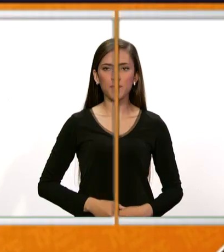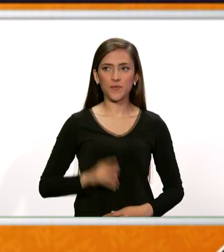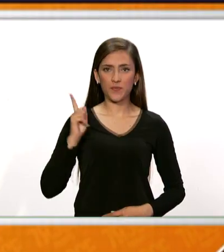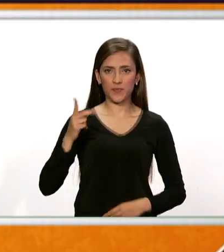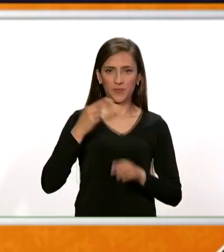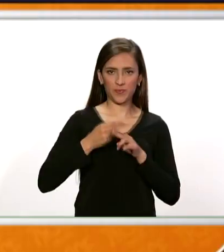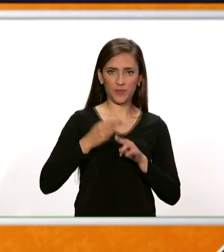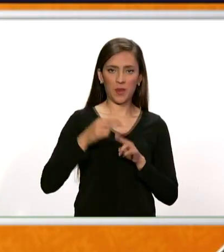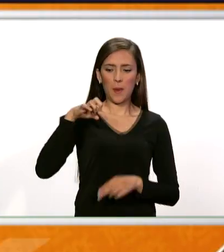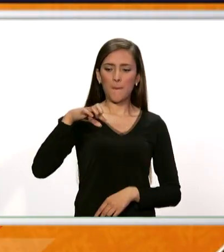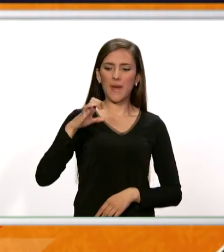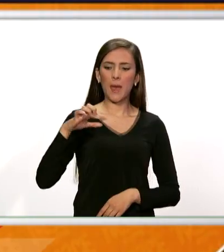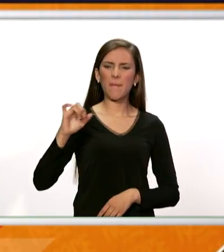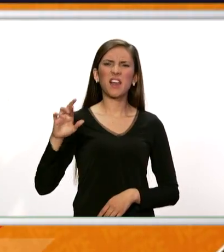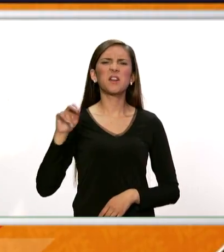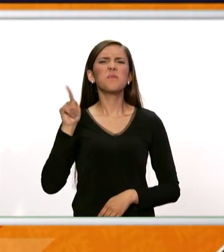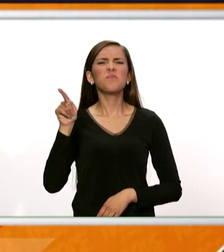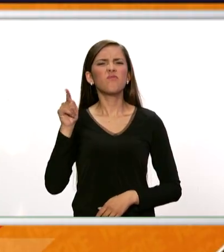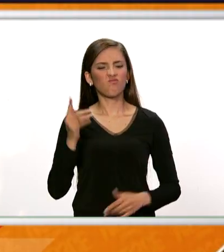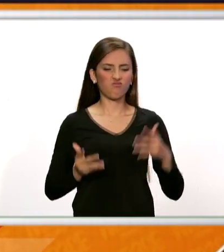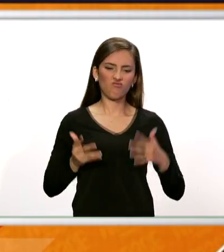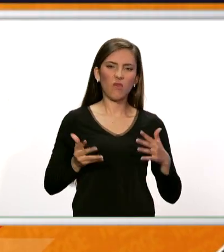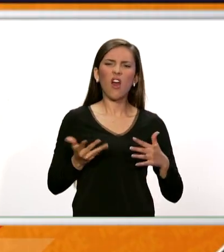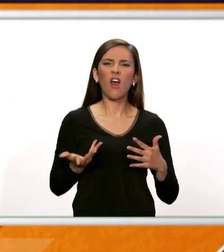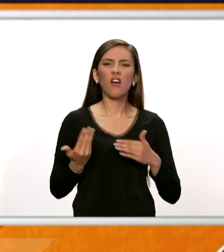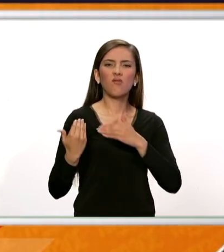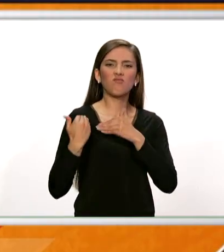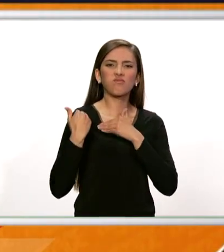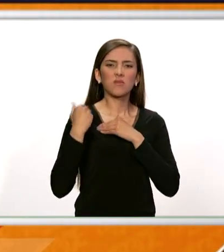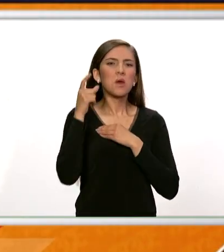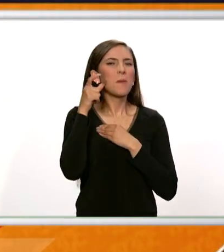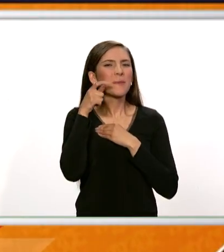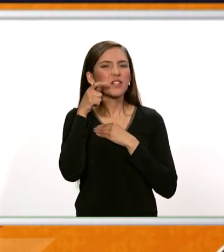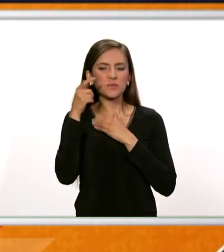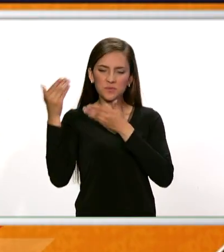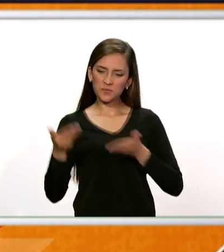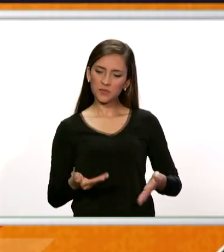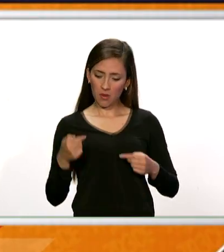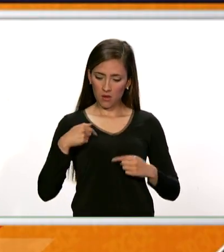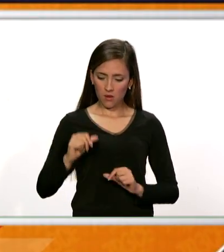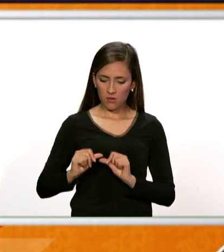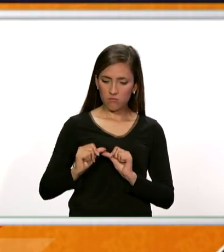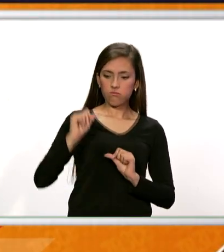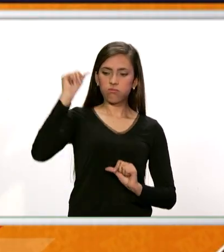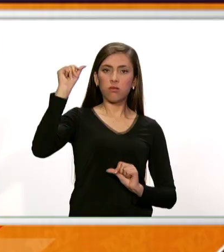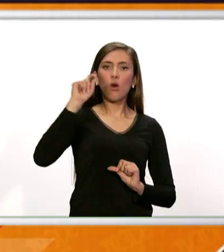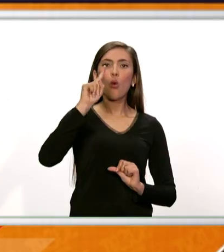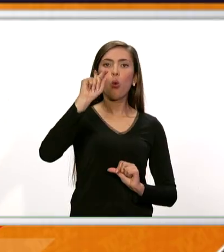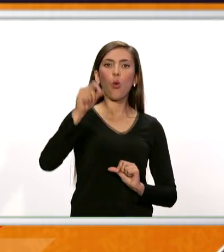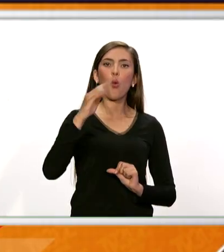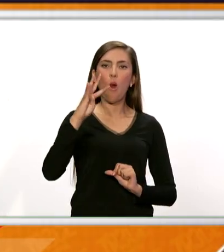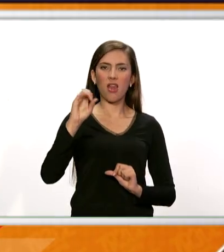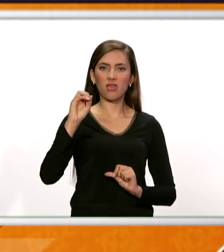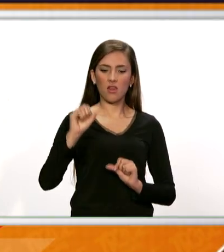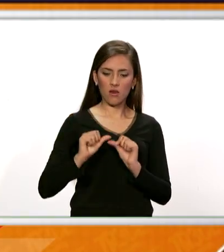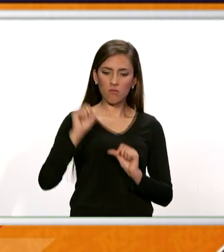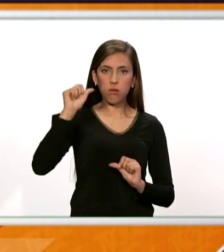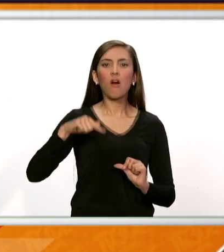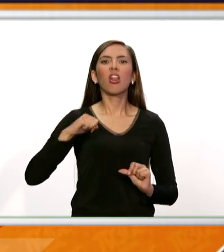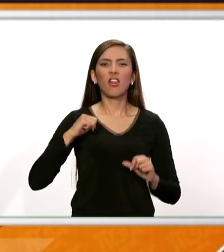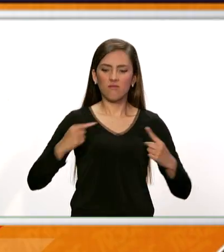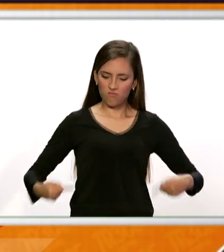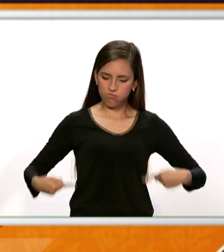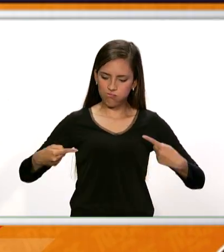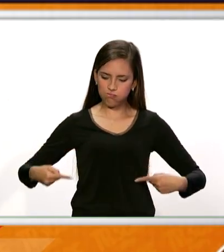Se llama Pepper. Es un robot recepcionista que trabaja en hospitales. Mide 1,40 de alto, tiene ruedas